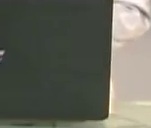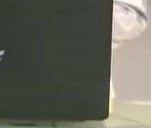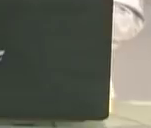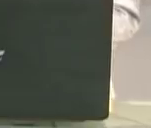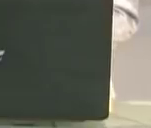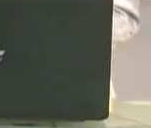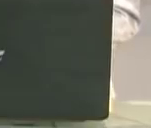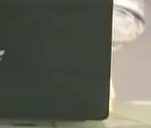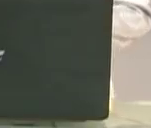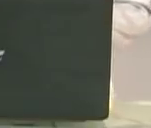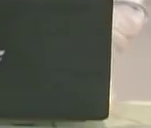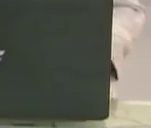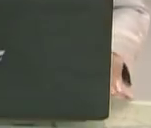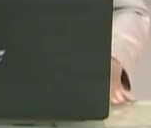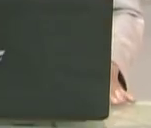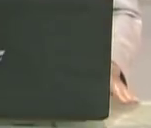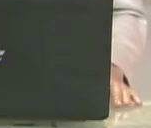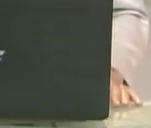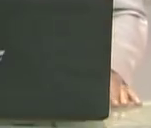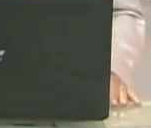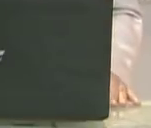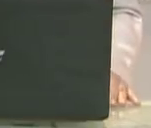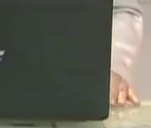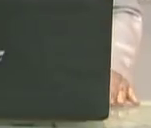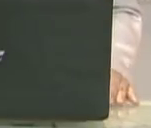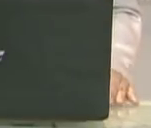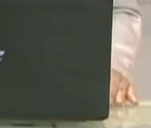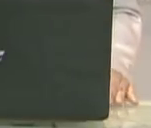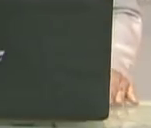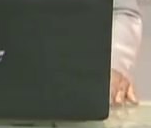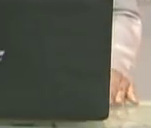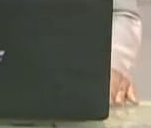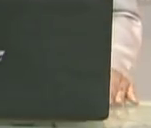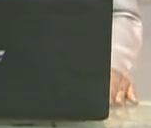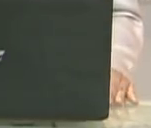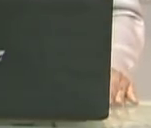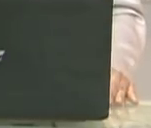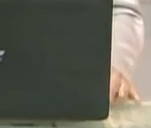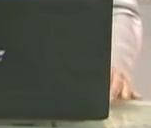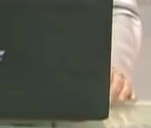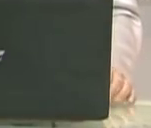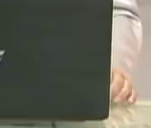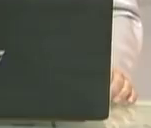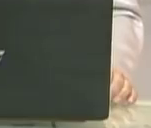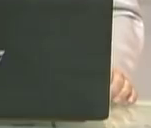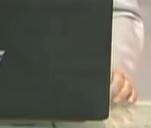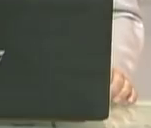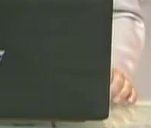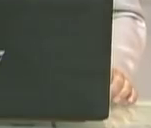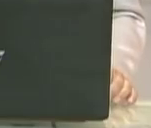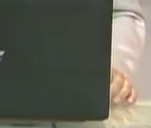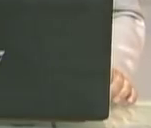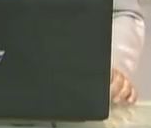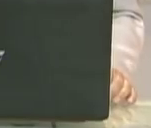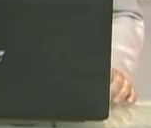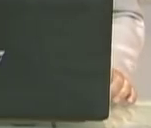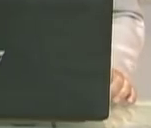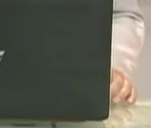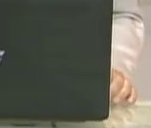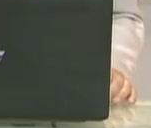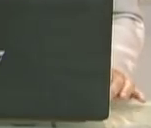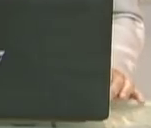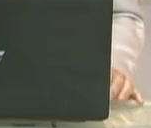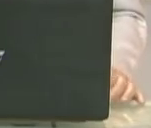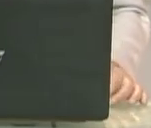4 en punto de la tarde. Buenas tardes, amigos televidentes. Realizamos este avance en directo porque en este momento se reinaugura el servicio de pediatría del Hospital